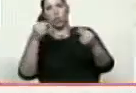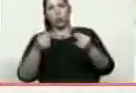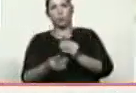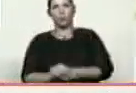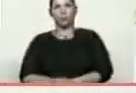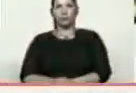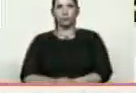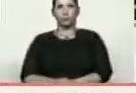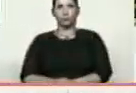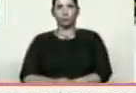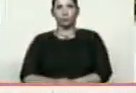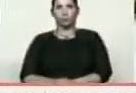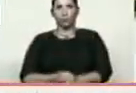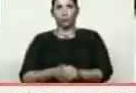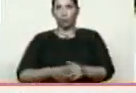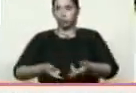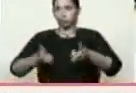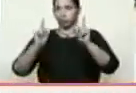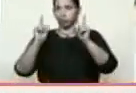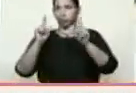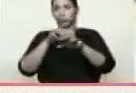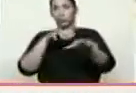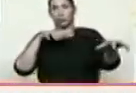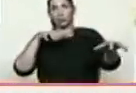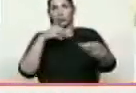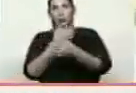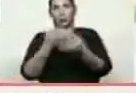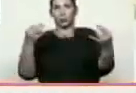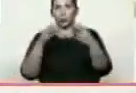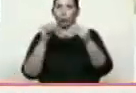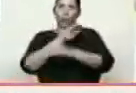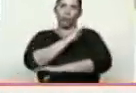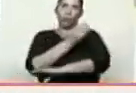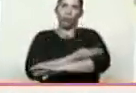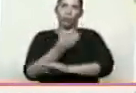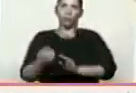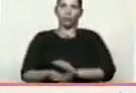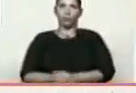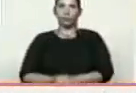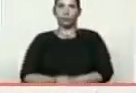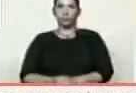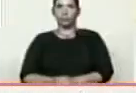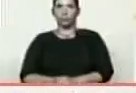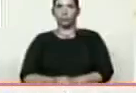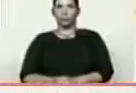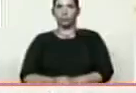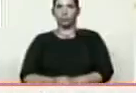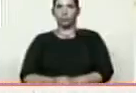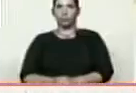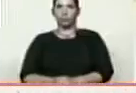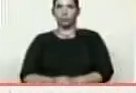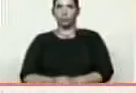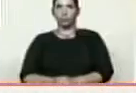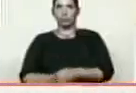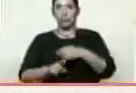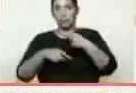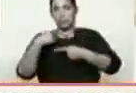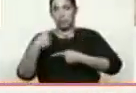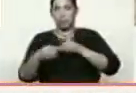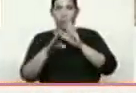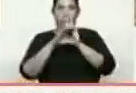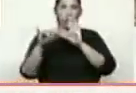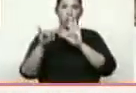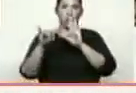con una mayoría extraordinaria y con toda la fuerza del pueblo, y se convirtió esta Constitución en